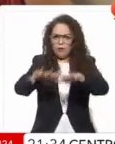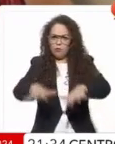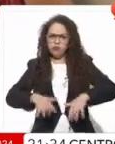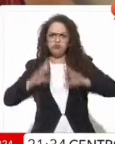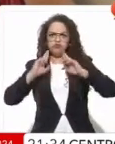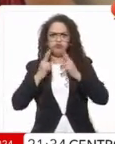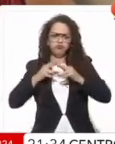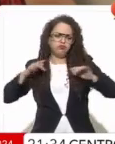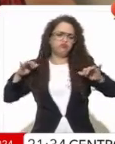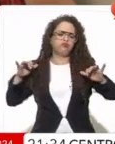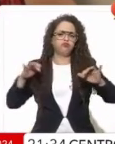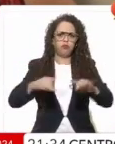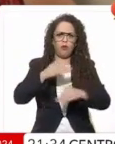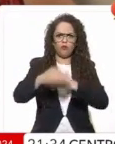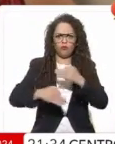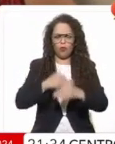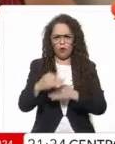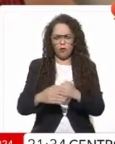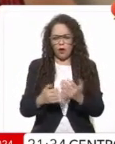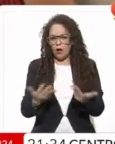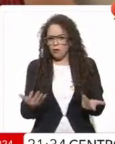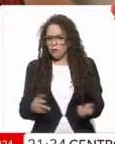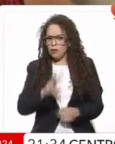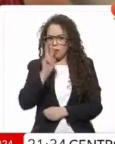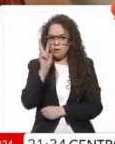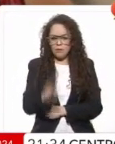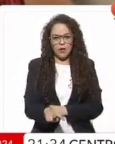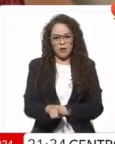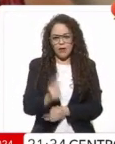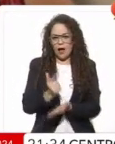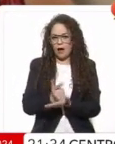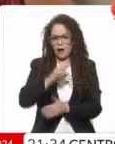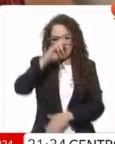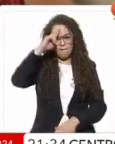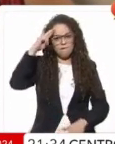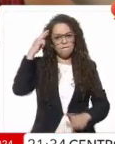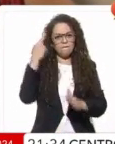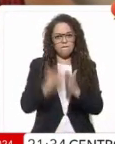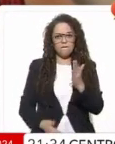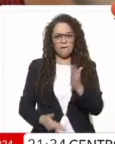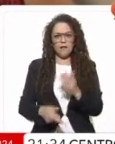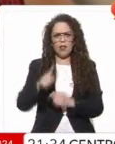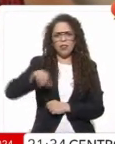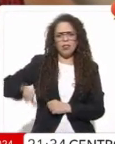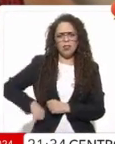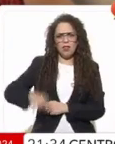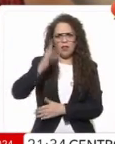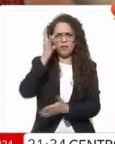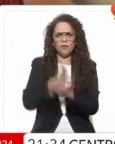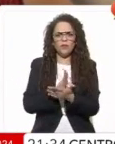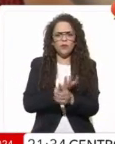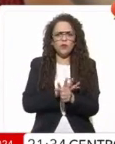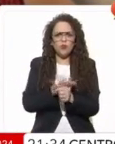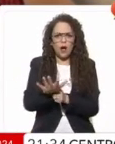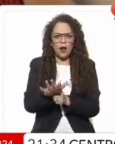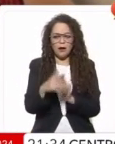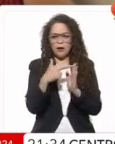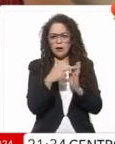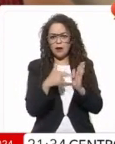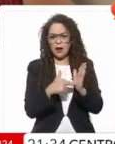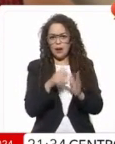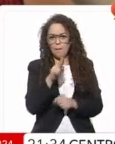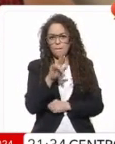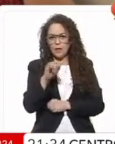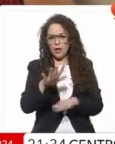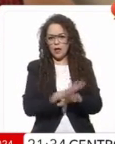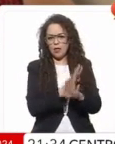apresuradamente, realizada en forma atropellada, con un propósito único de reformar los estatutos del